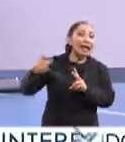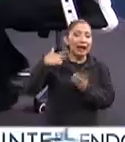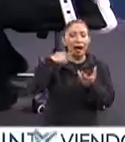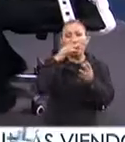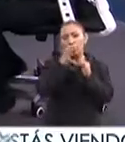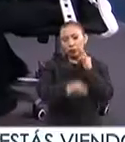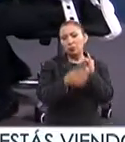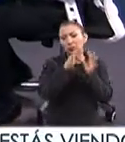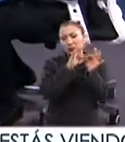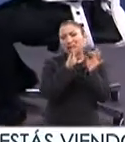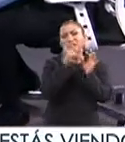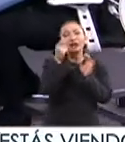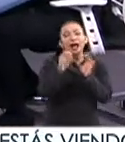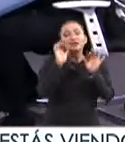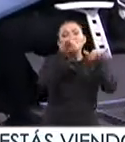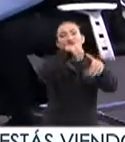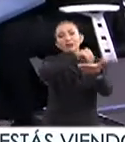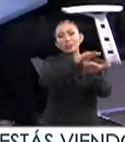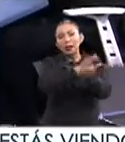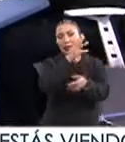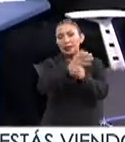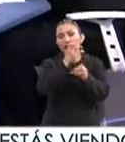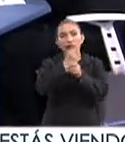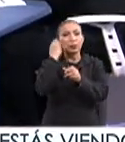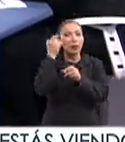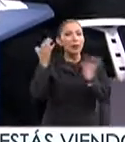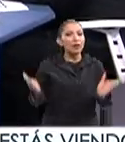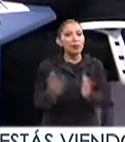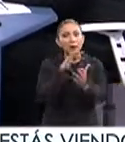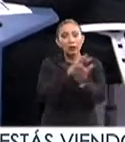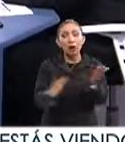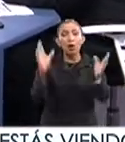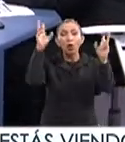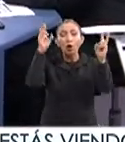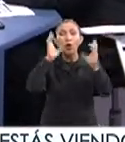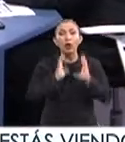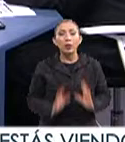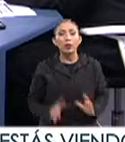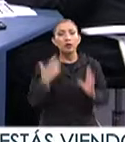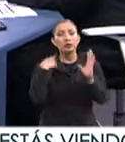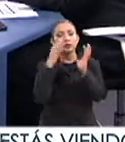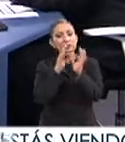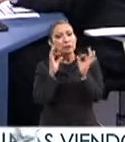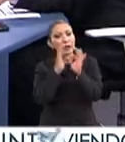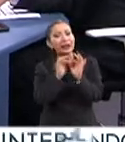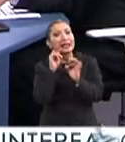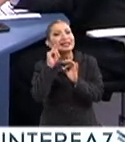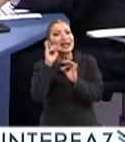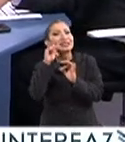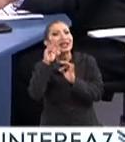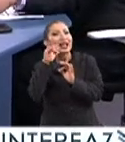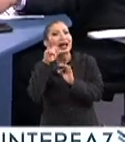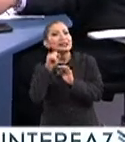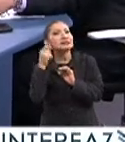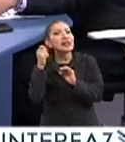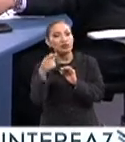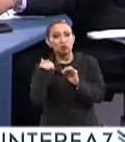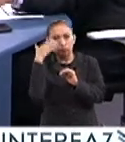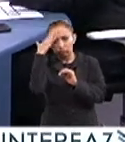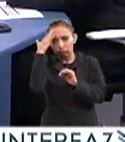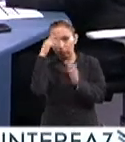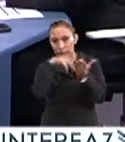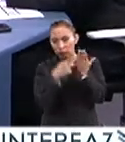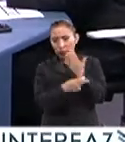ya los últimos detalles de dónde inscribirnos para el 5º Seminario de Fomento a la Lectura, Cuerpos y Relatos Interestelares, donde estará este proyecto que estás